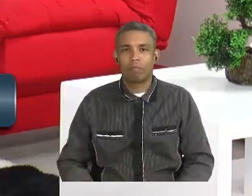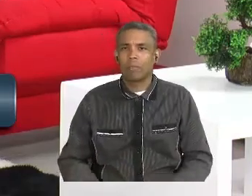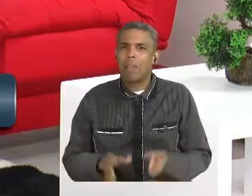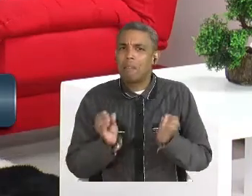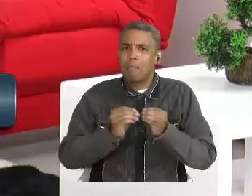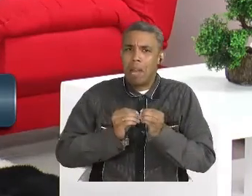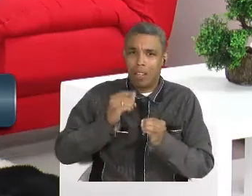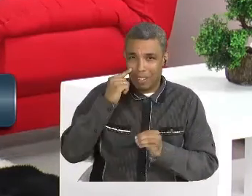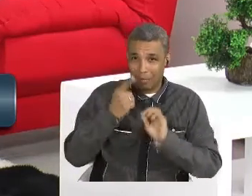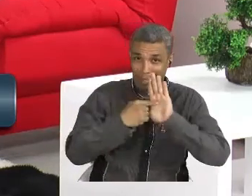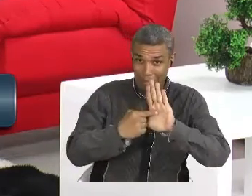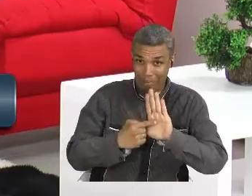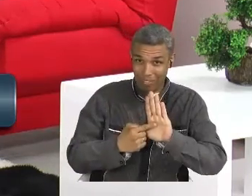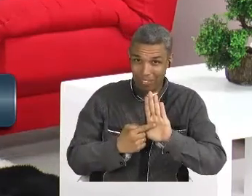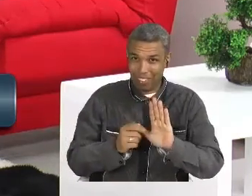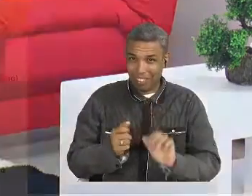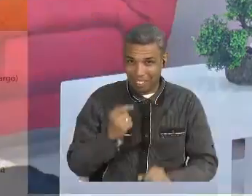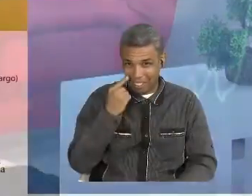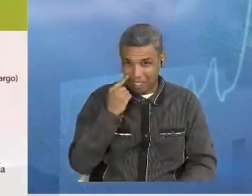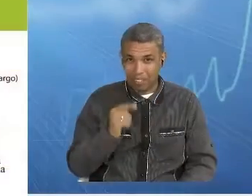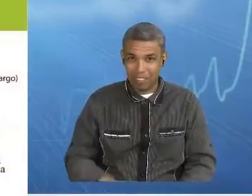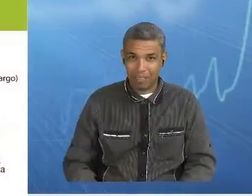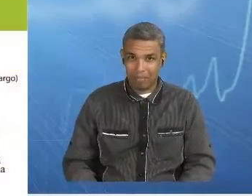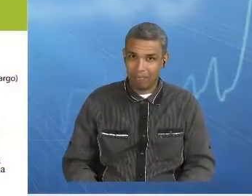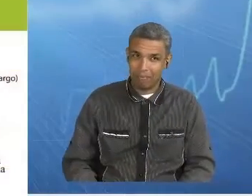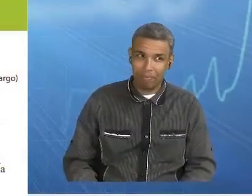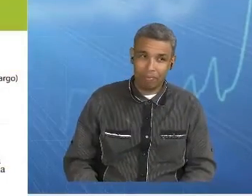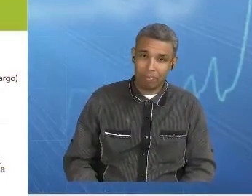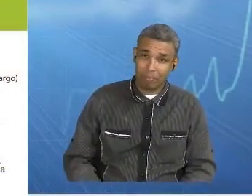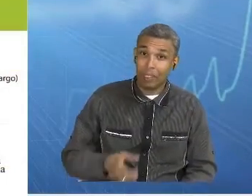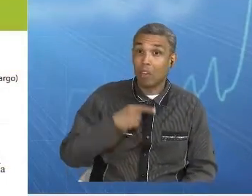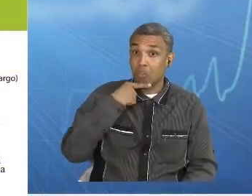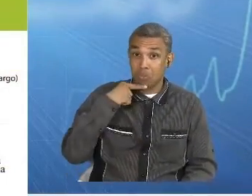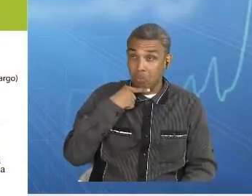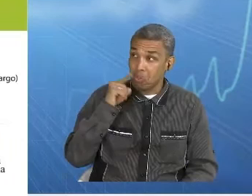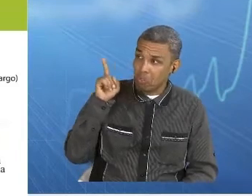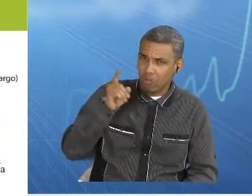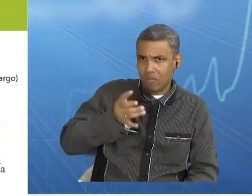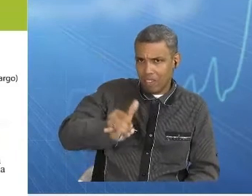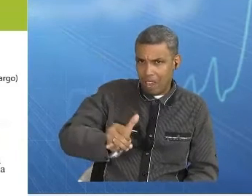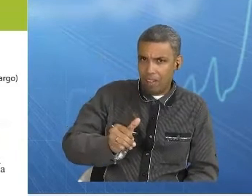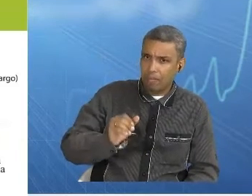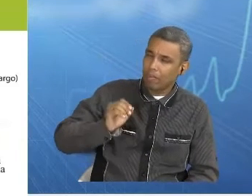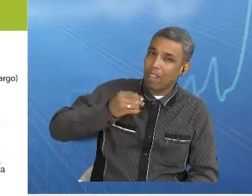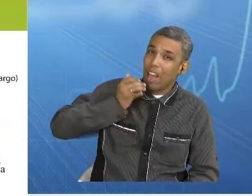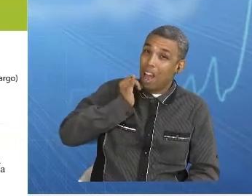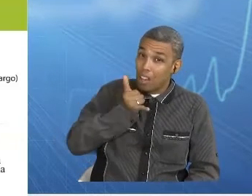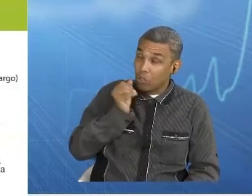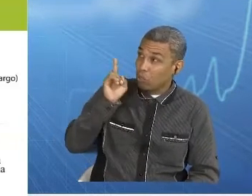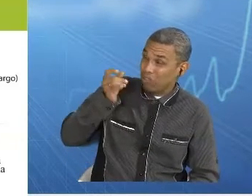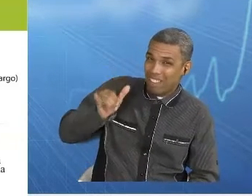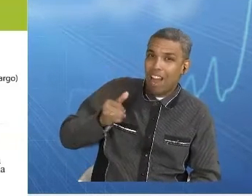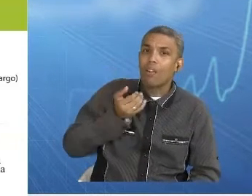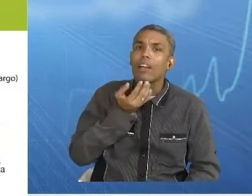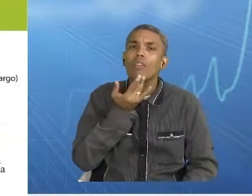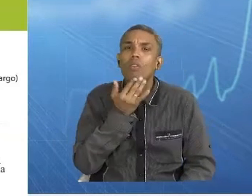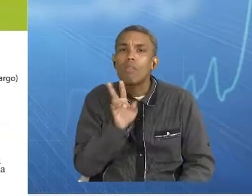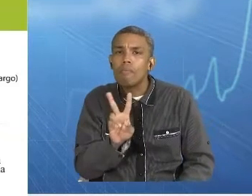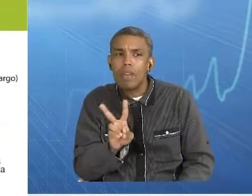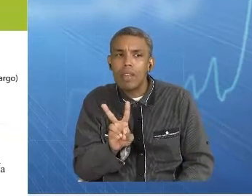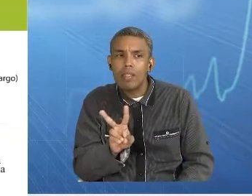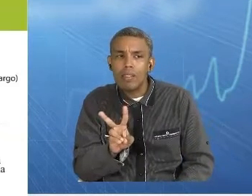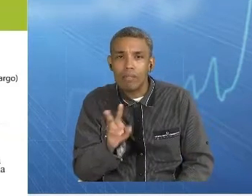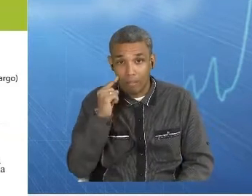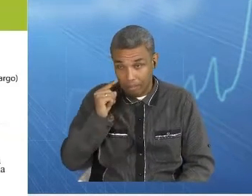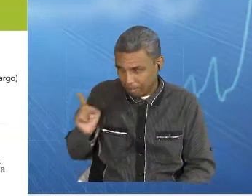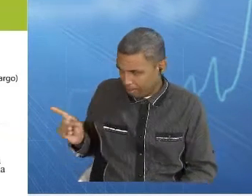pantalla ustedes pueden observar en qué consisten los kits humanitarios. La partecita que está en verde, el kit de cocina, donde dice que